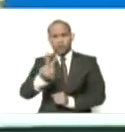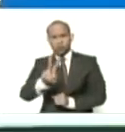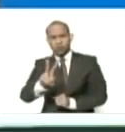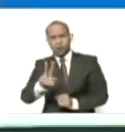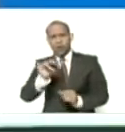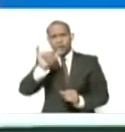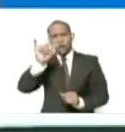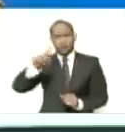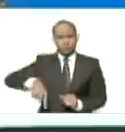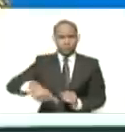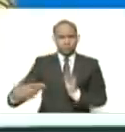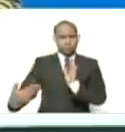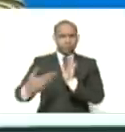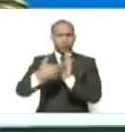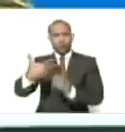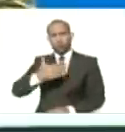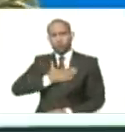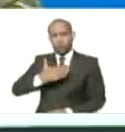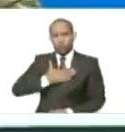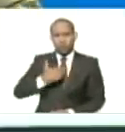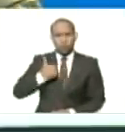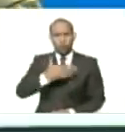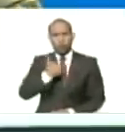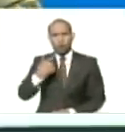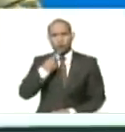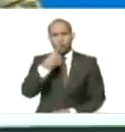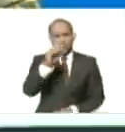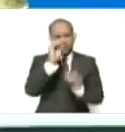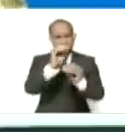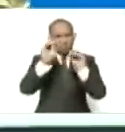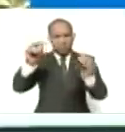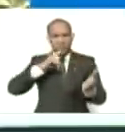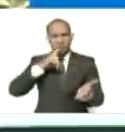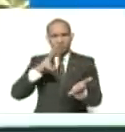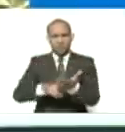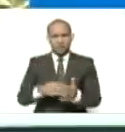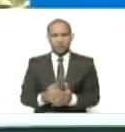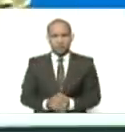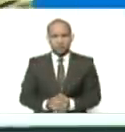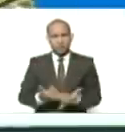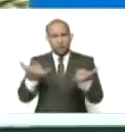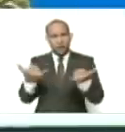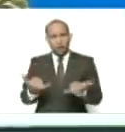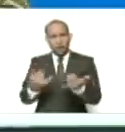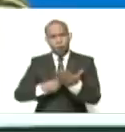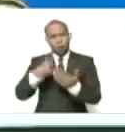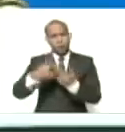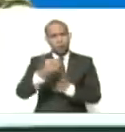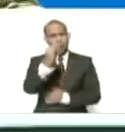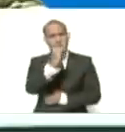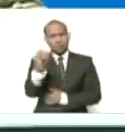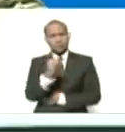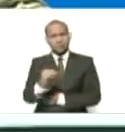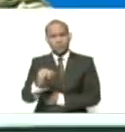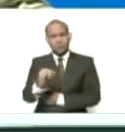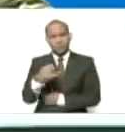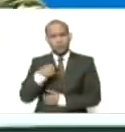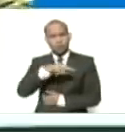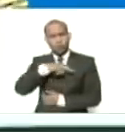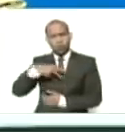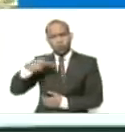revolución. Es la verdad, quiero decir la verdad aquí. Ahora, el plan Z, le acabamos de